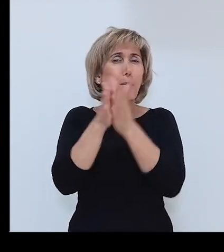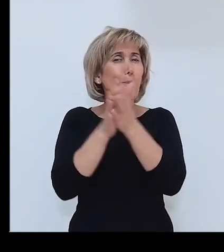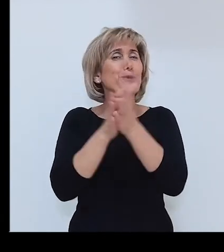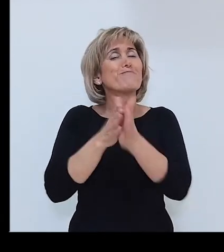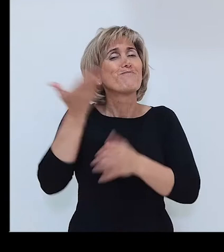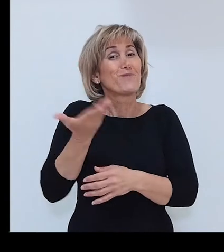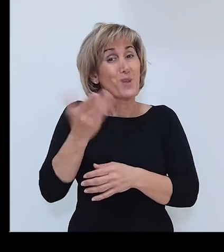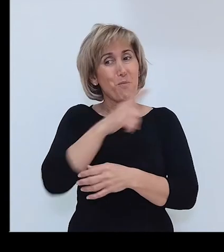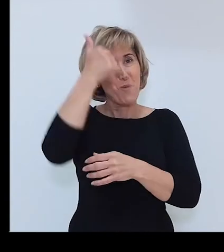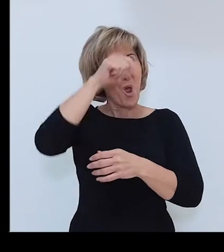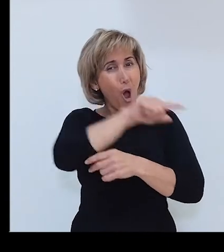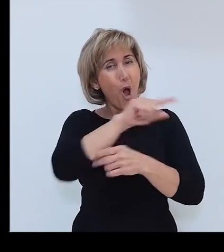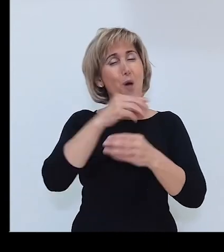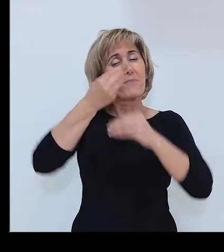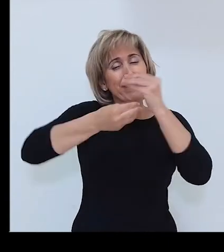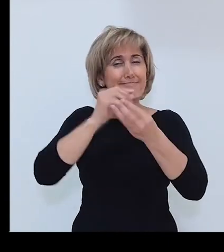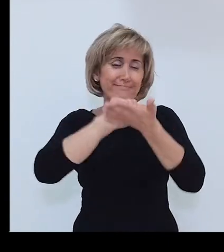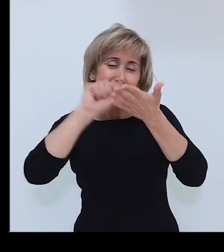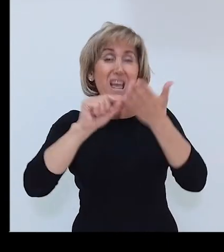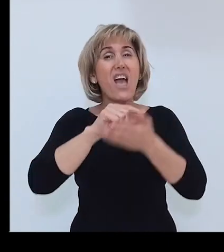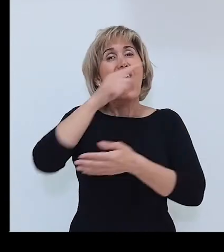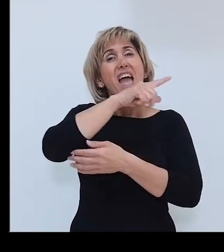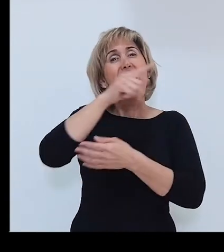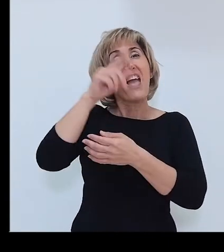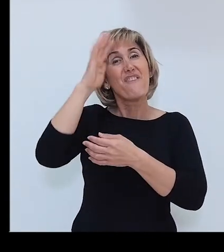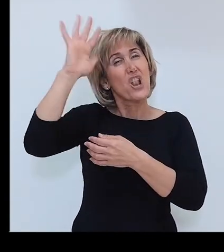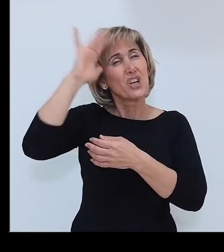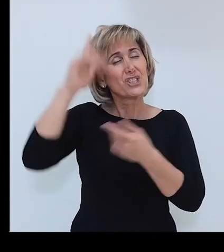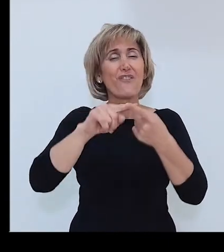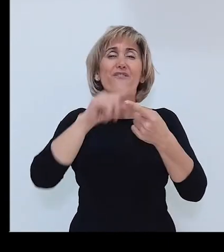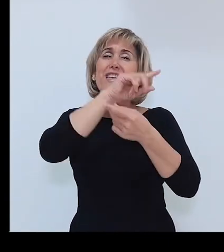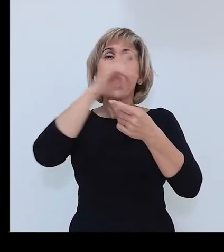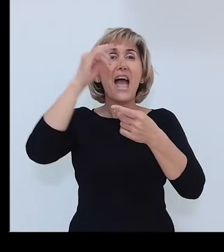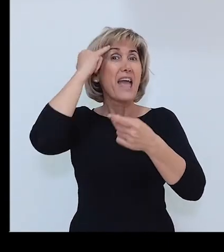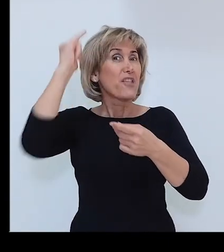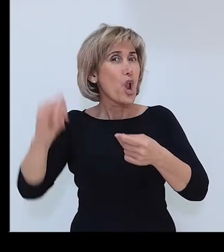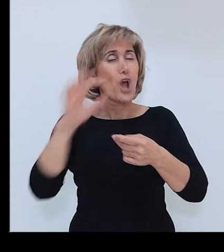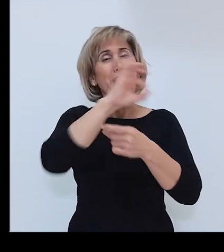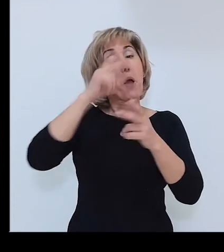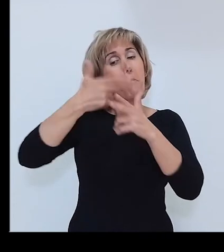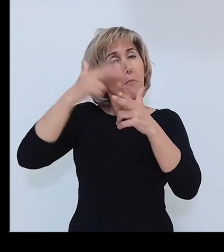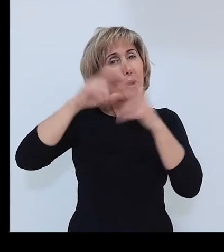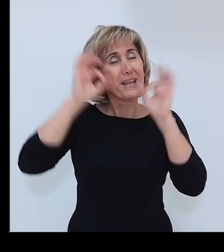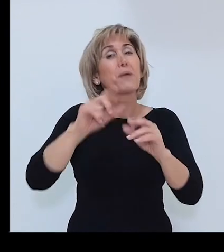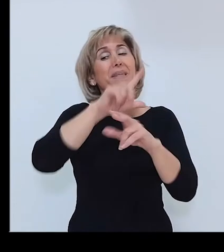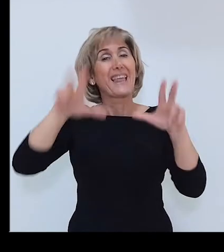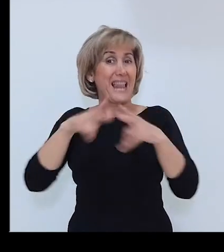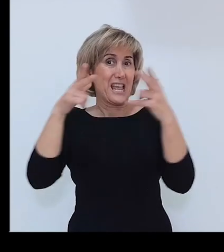para la obra de Comte, para su filosofía y para su teoría políticas y de organización de la